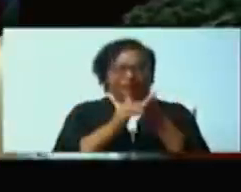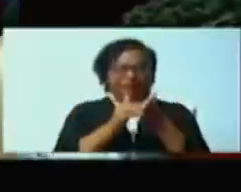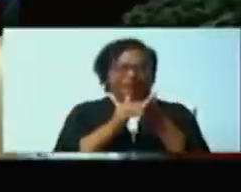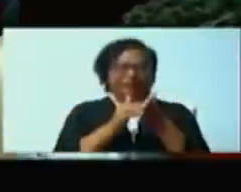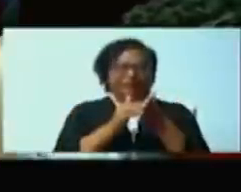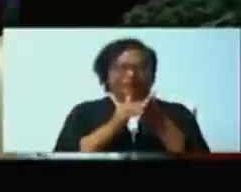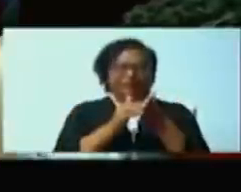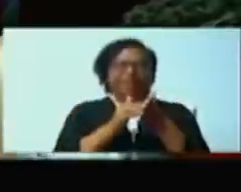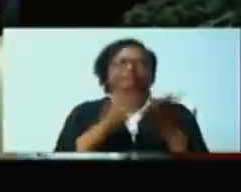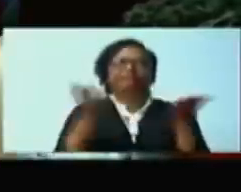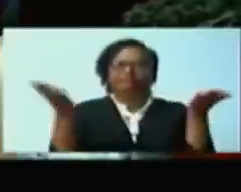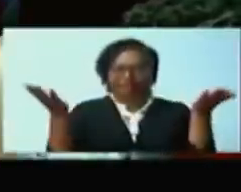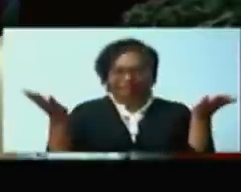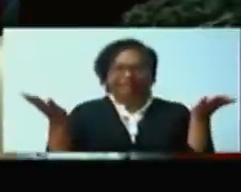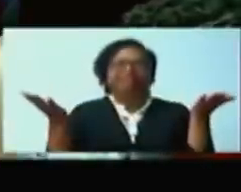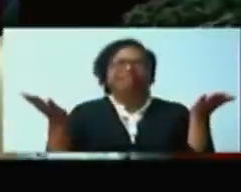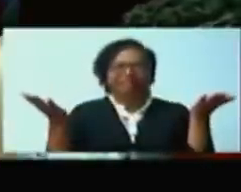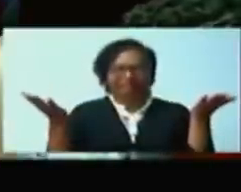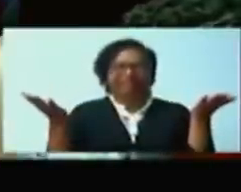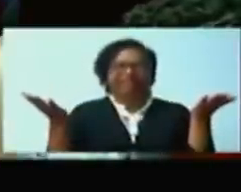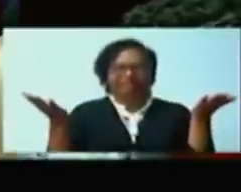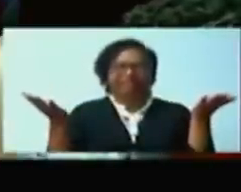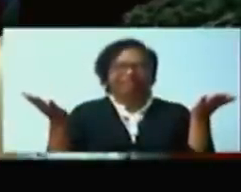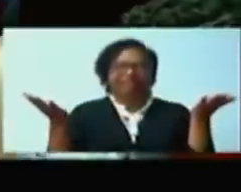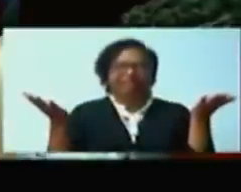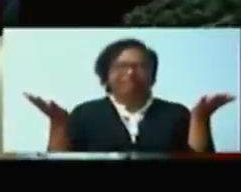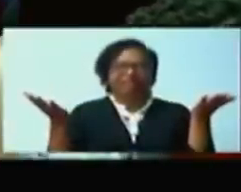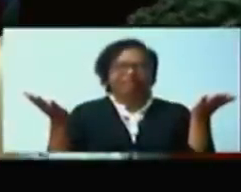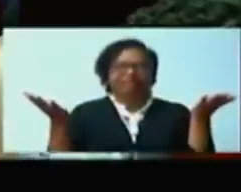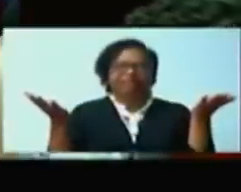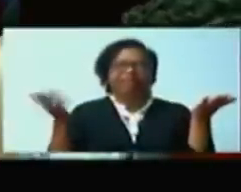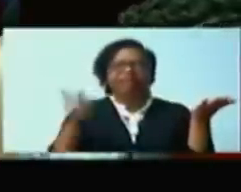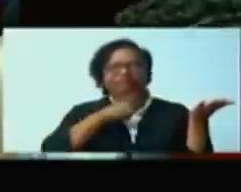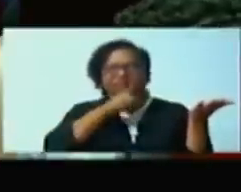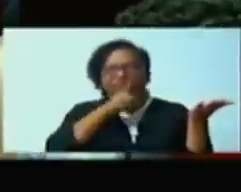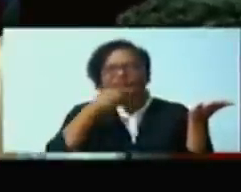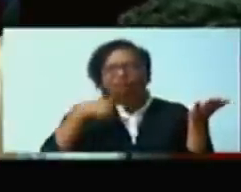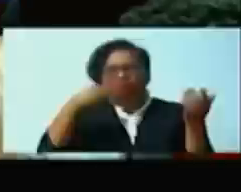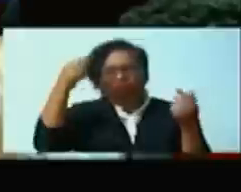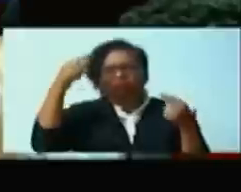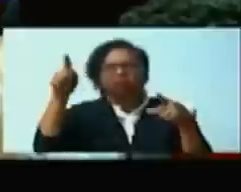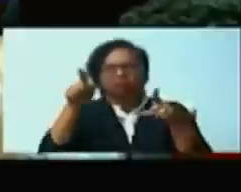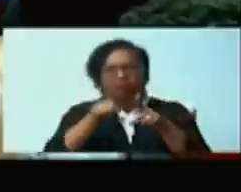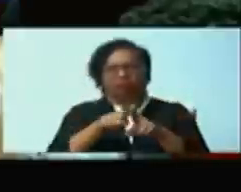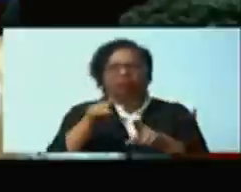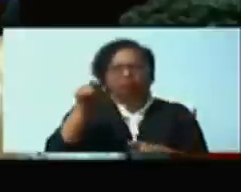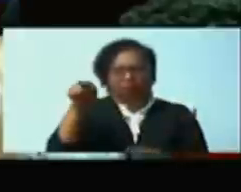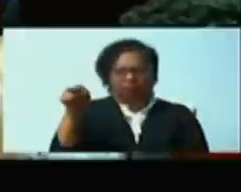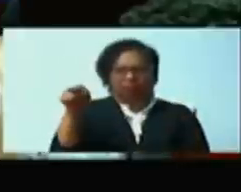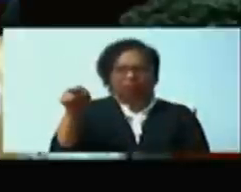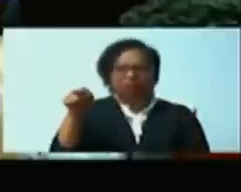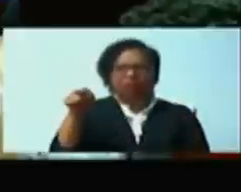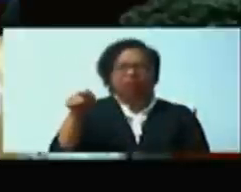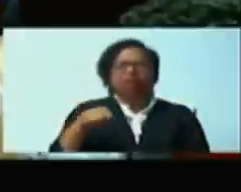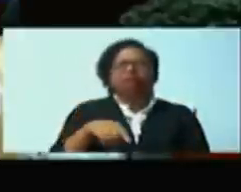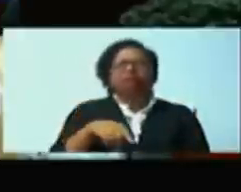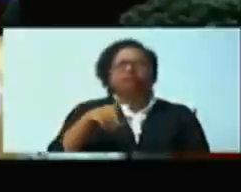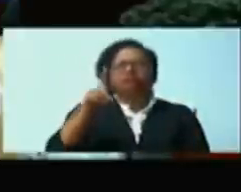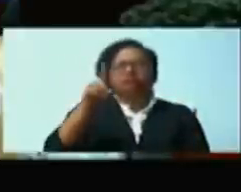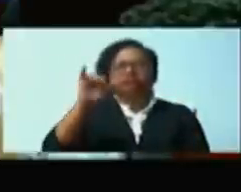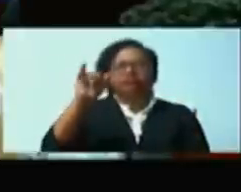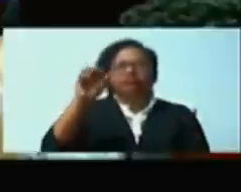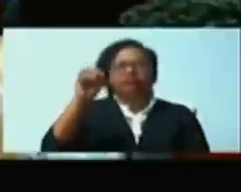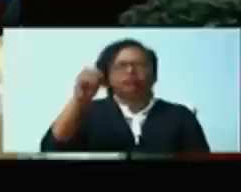ciertamente estoy de acuerdo con con el colegio Juan Dionisio en el sentido de que este es el momento para nosotros